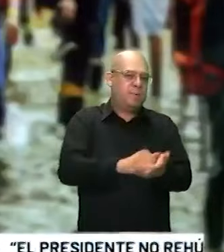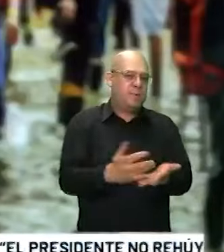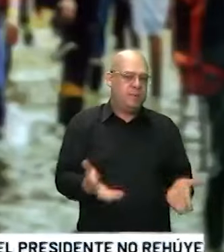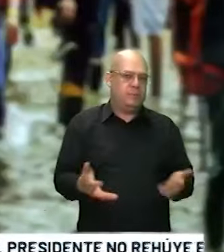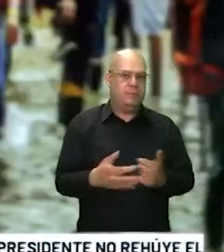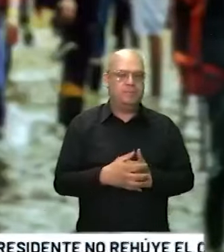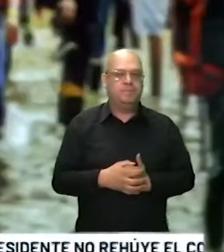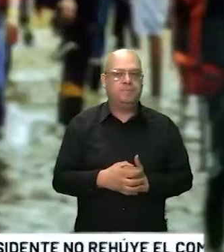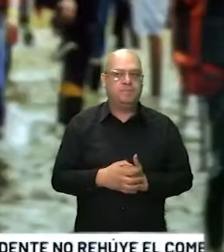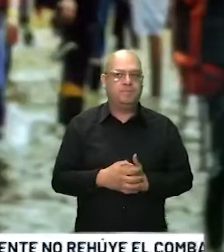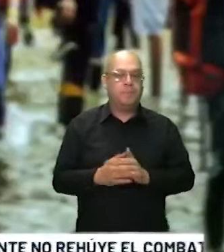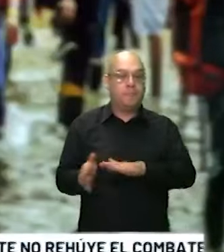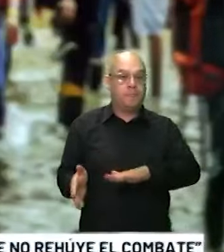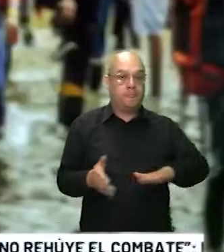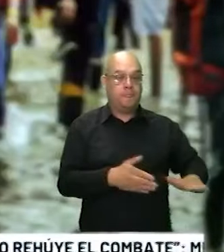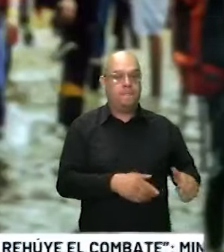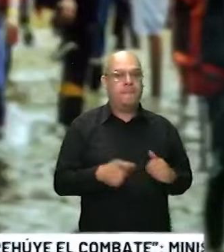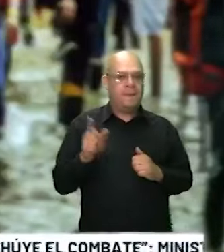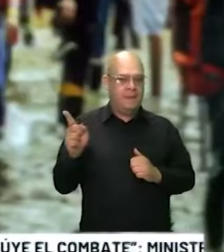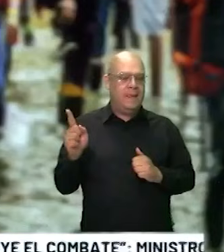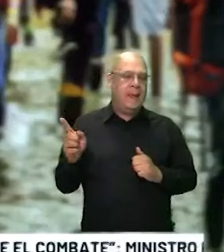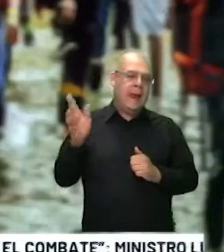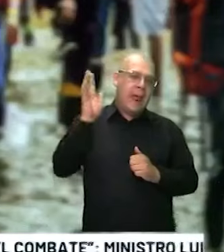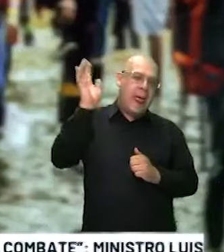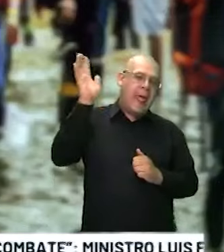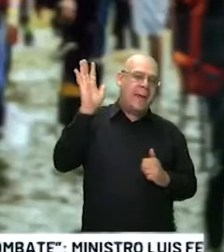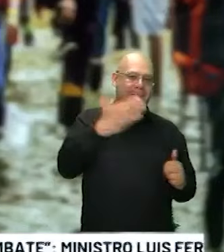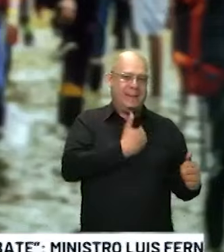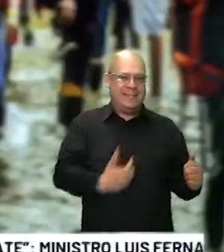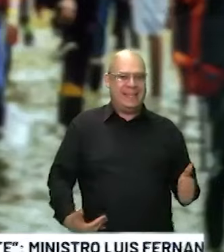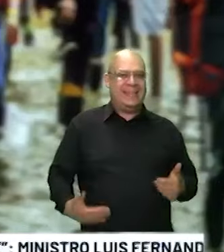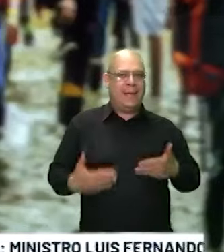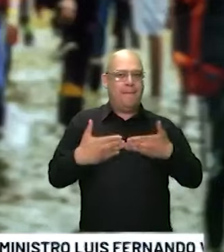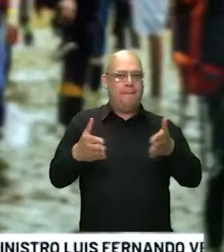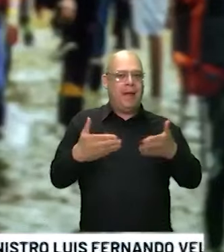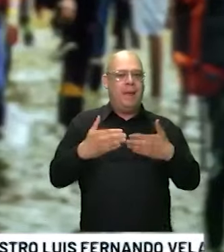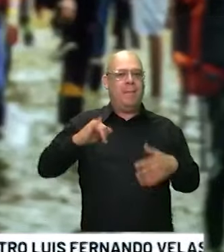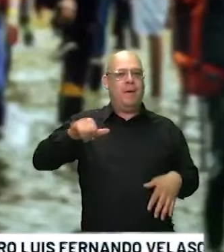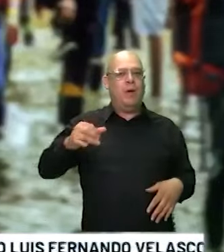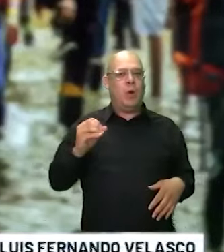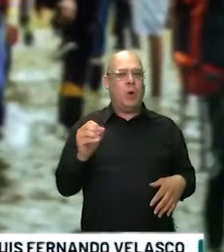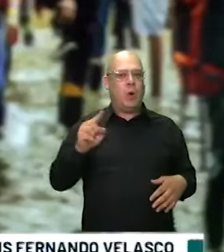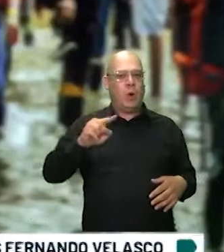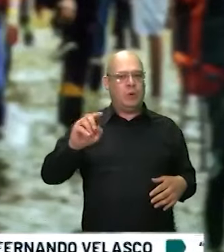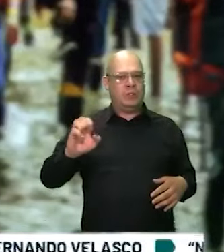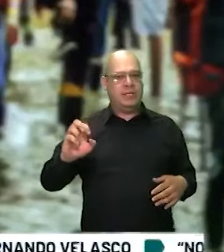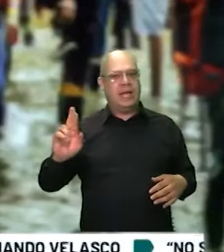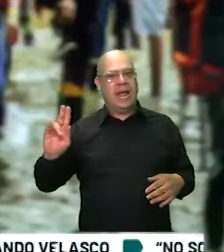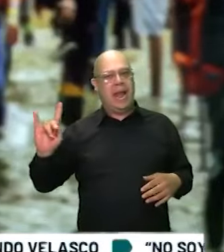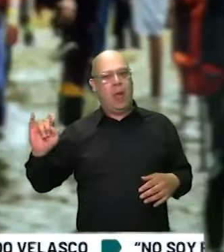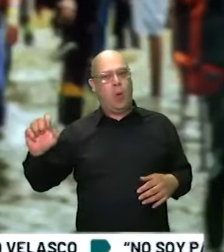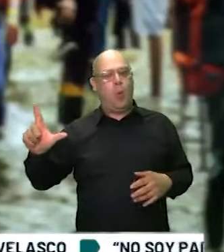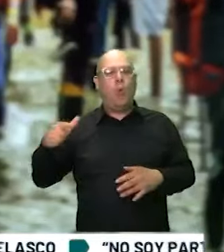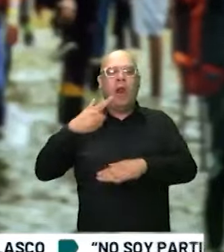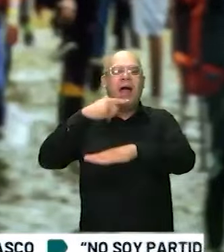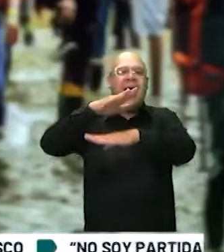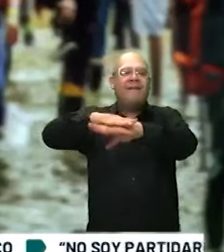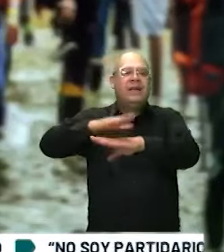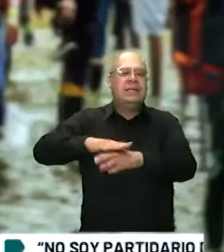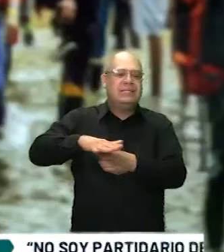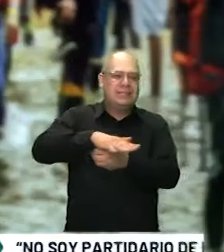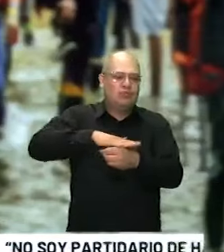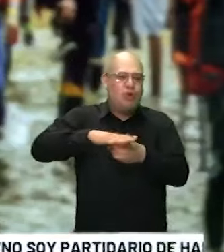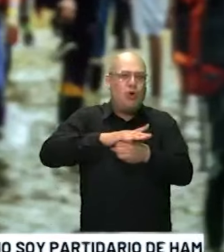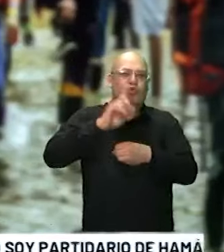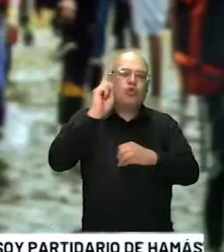durante su discurso de proclamación el presidente de Panamá José Raúl mulino hizo referencia al manejo de la situación migratoria que impacta